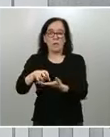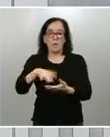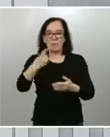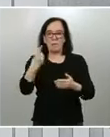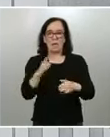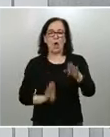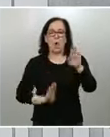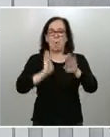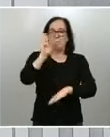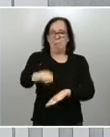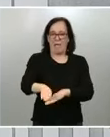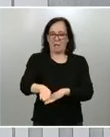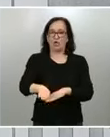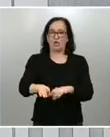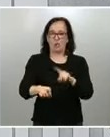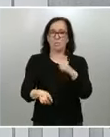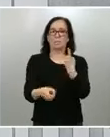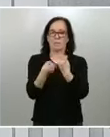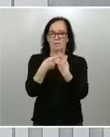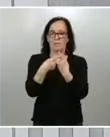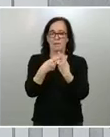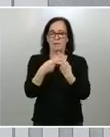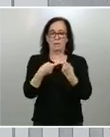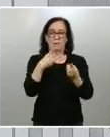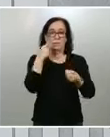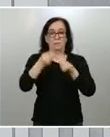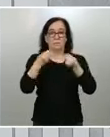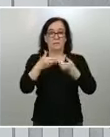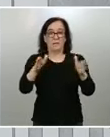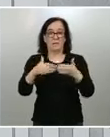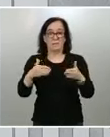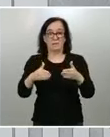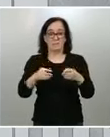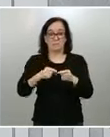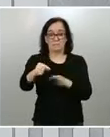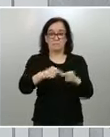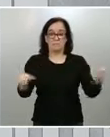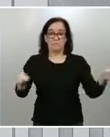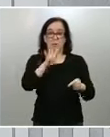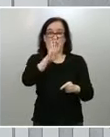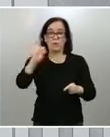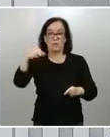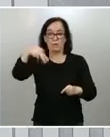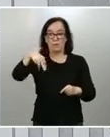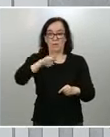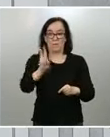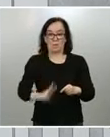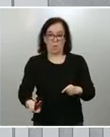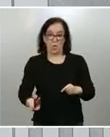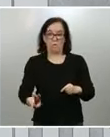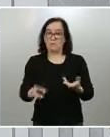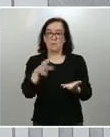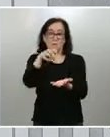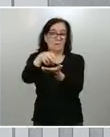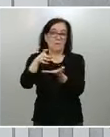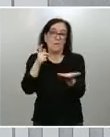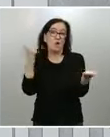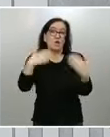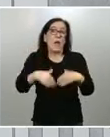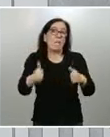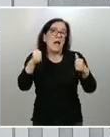adelante con la autorización de apertura de comercios hasta 400 metros cuadrados de superficie comercial no hay excepciones ni vale